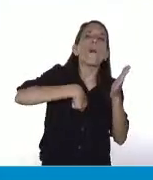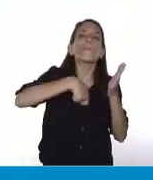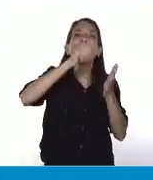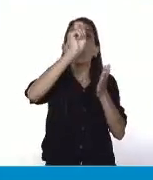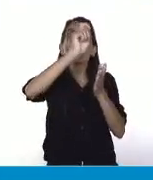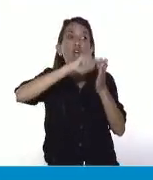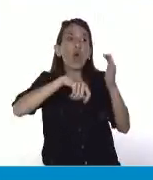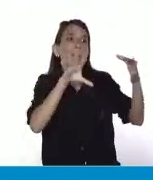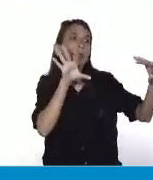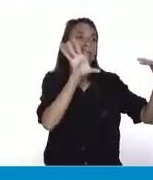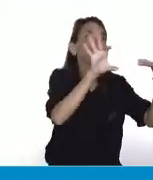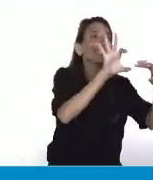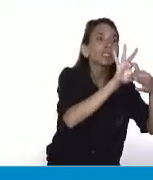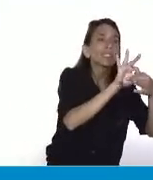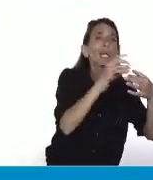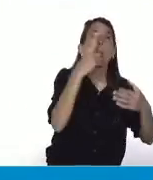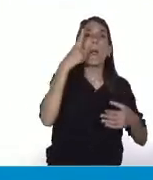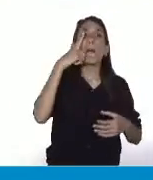en